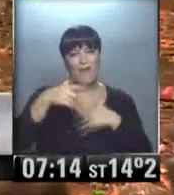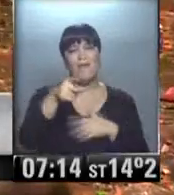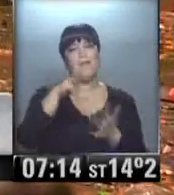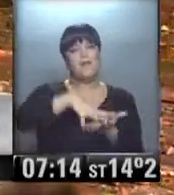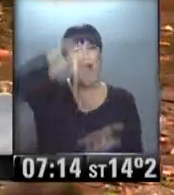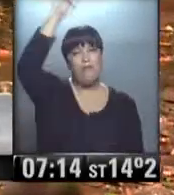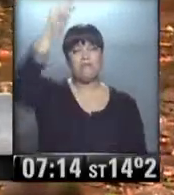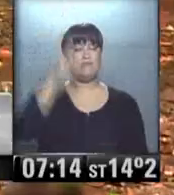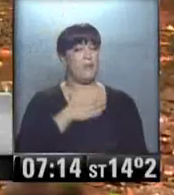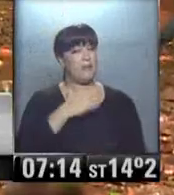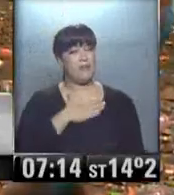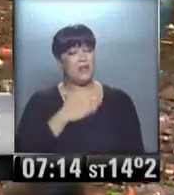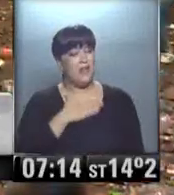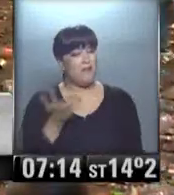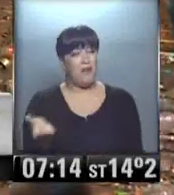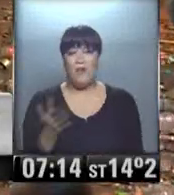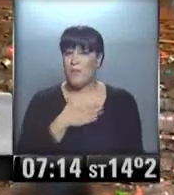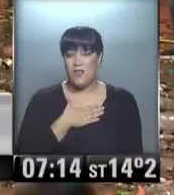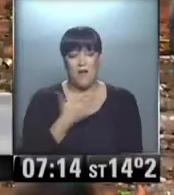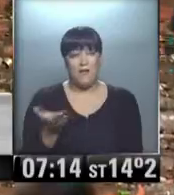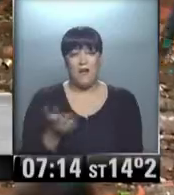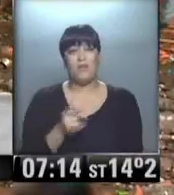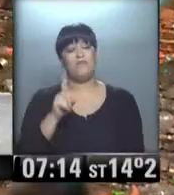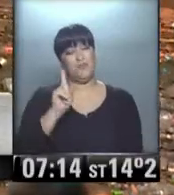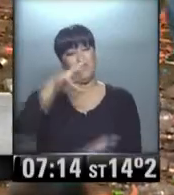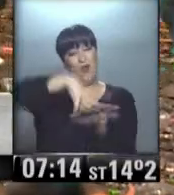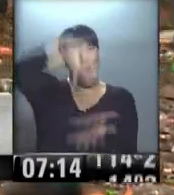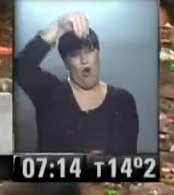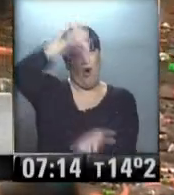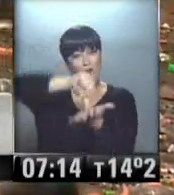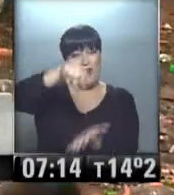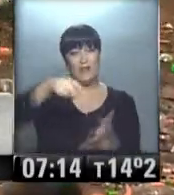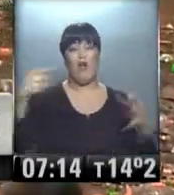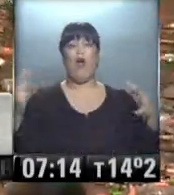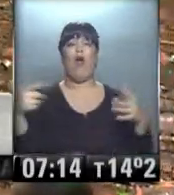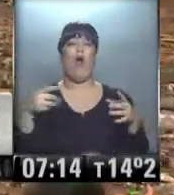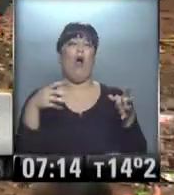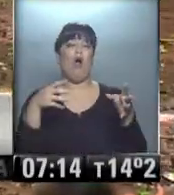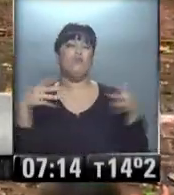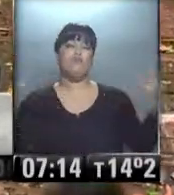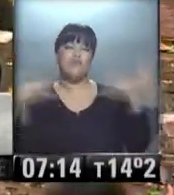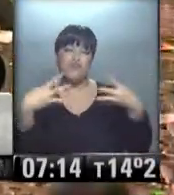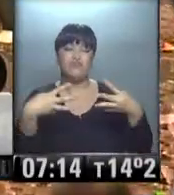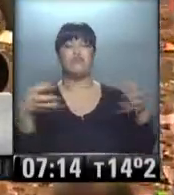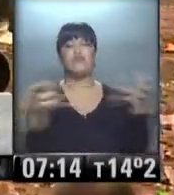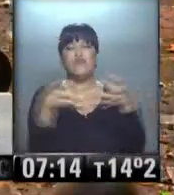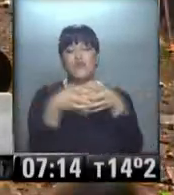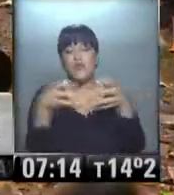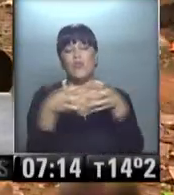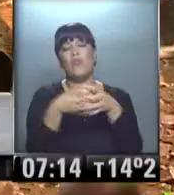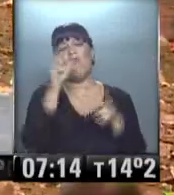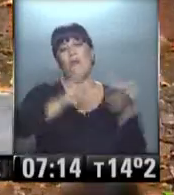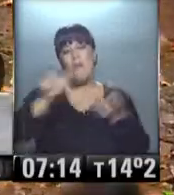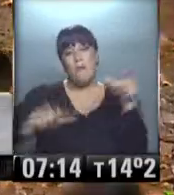obelisco, lamentablemente, lamentablemente lo que sucedía en el obelisco. Enfrentamiento entre un grupo de personas que desde muy temprano se acercó al lugar, pero